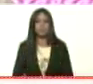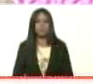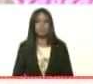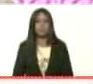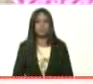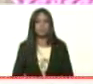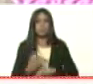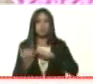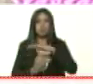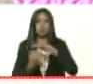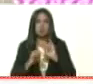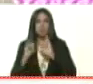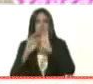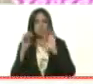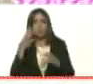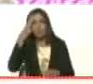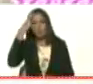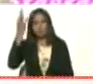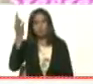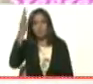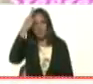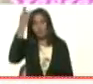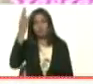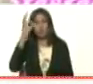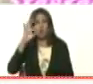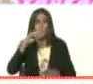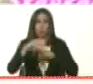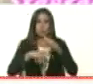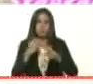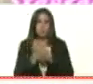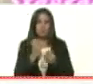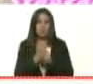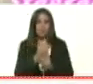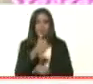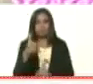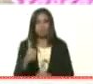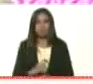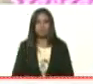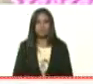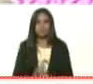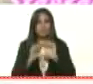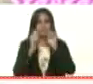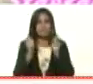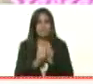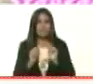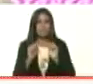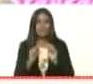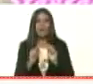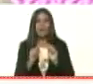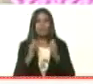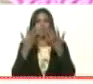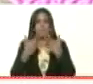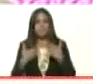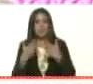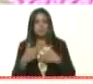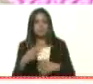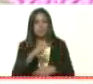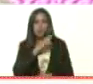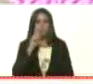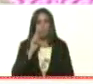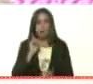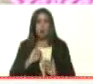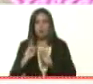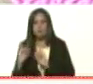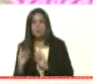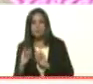constituir los CPT, los Consejos Productivos de Trabajadoras y Trabajadores, en el sistema de empresas recuperadas, ocupadas,